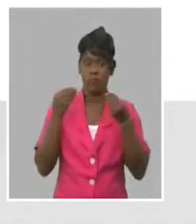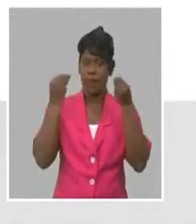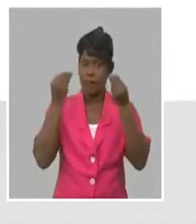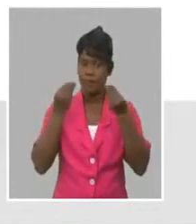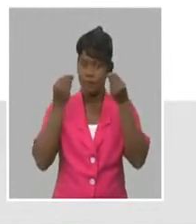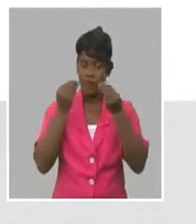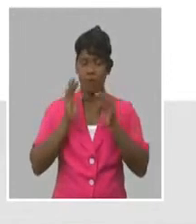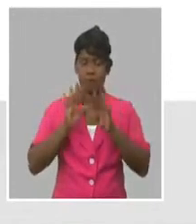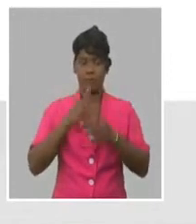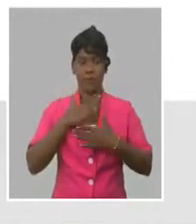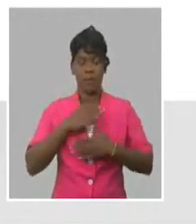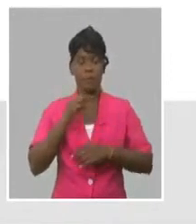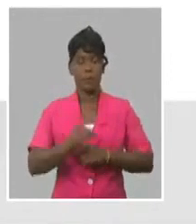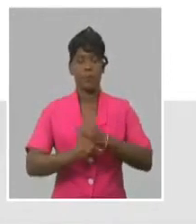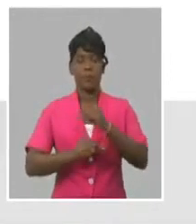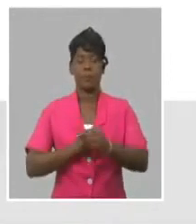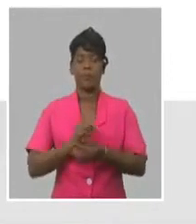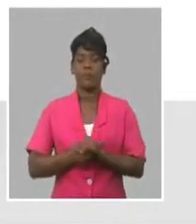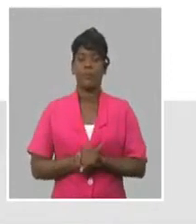que ayudar.